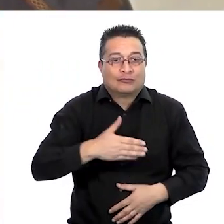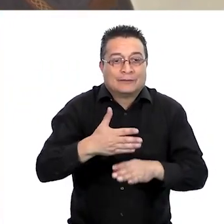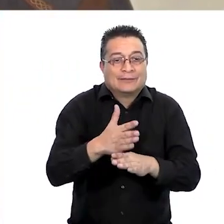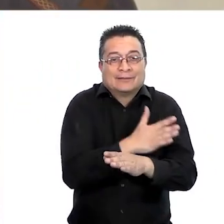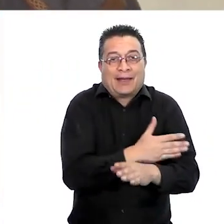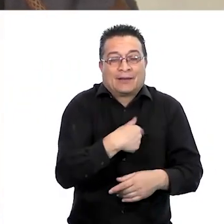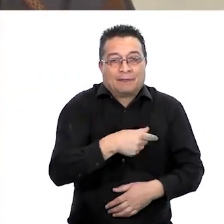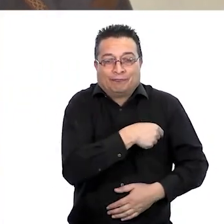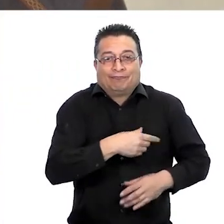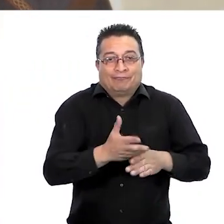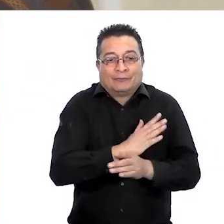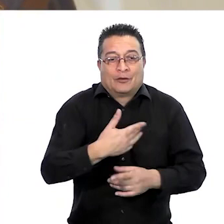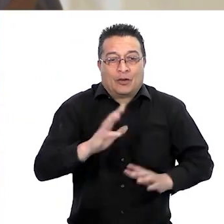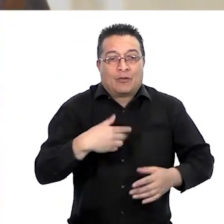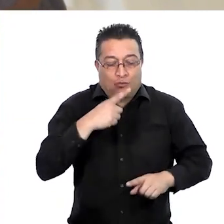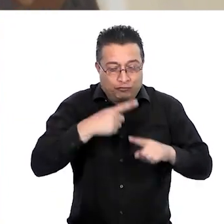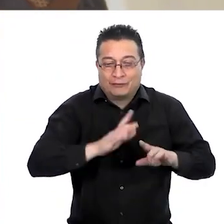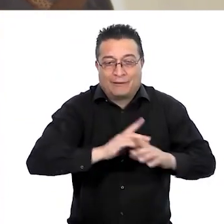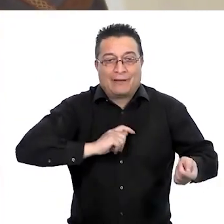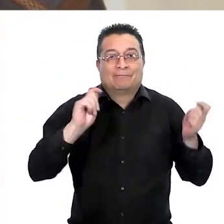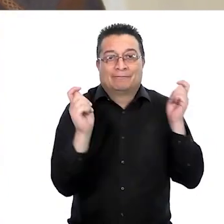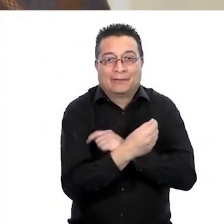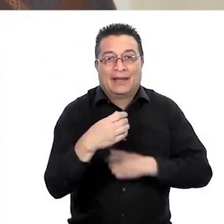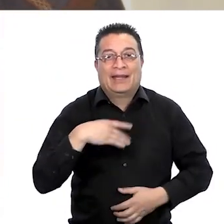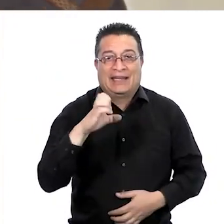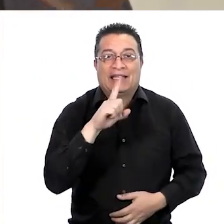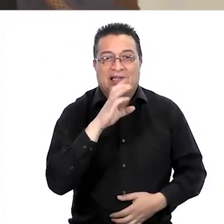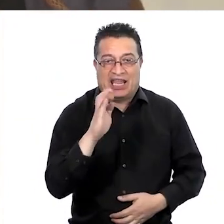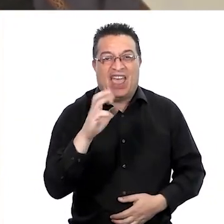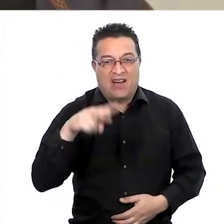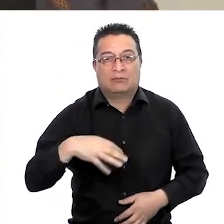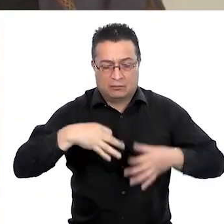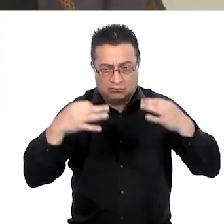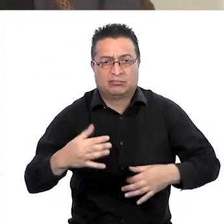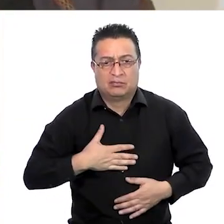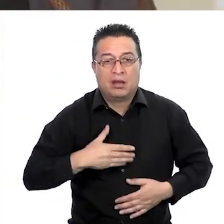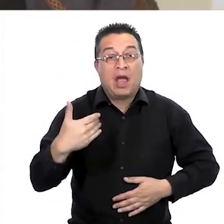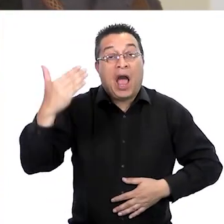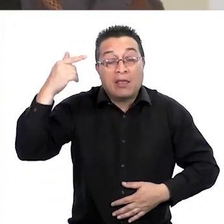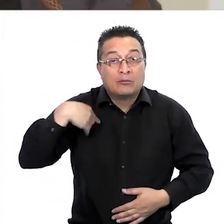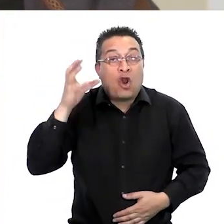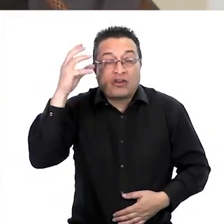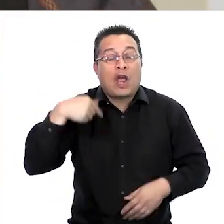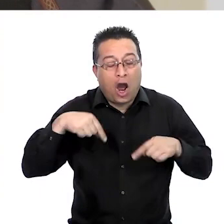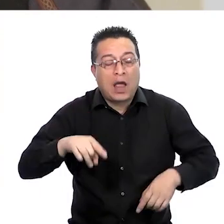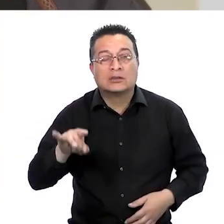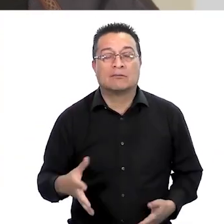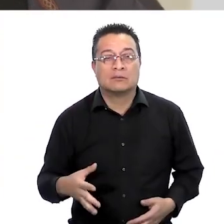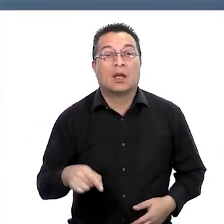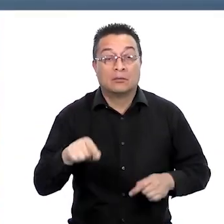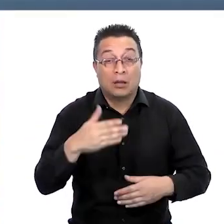ya no soy, o sea, ya no soy mi nombre muerto, soy Esteban, siempre lo he sido, solamente que antes no lo